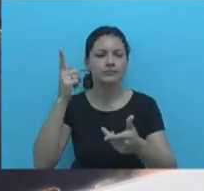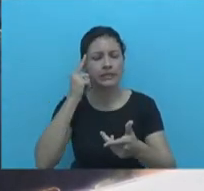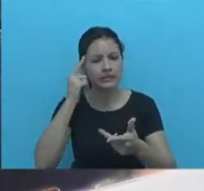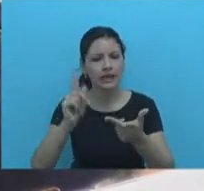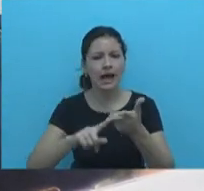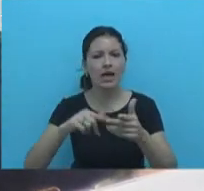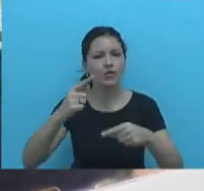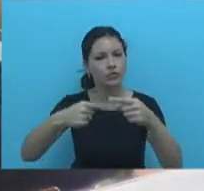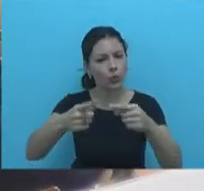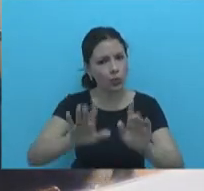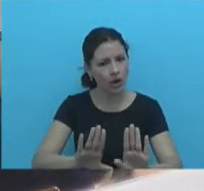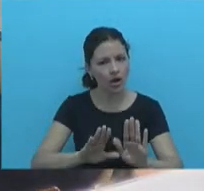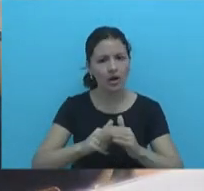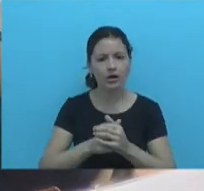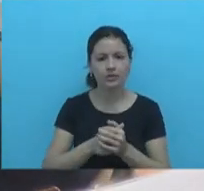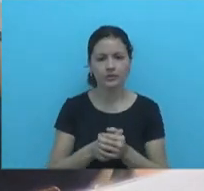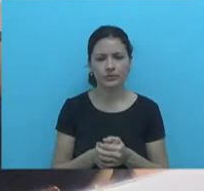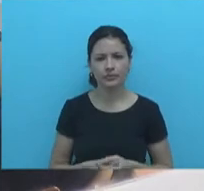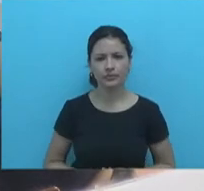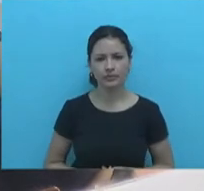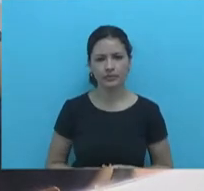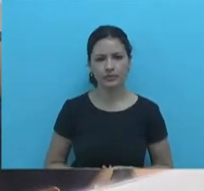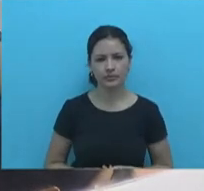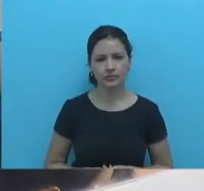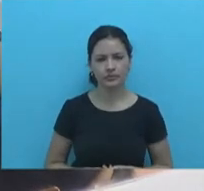No hay lugares que falten.